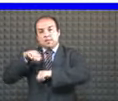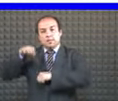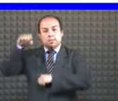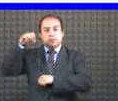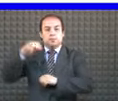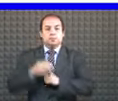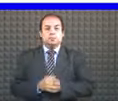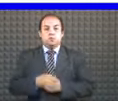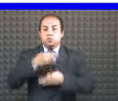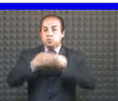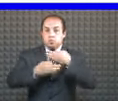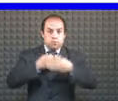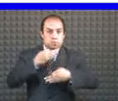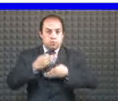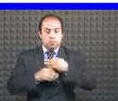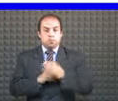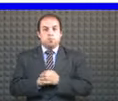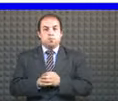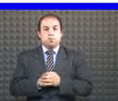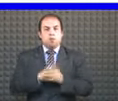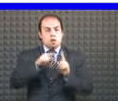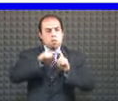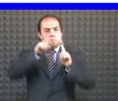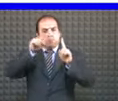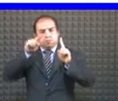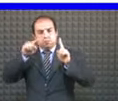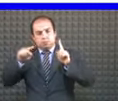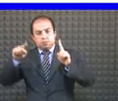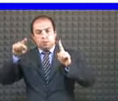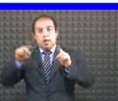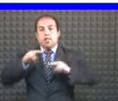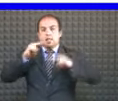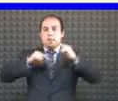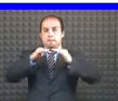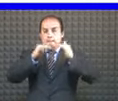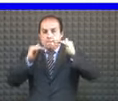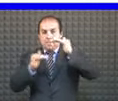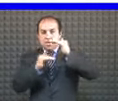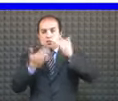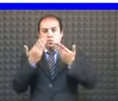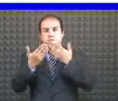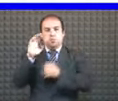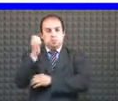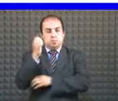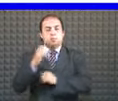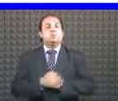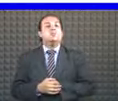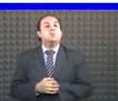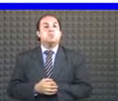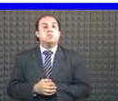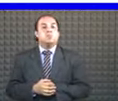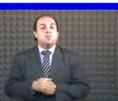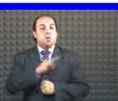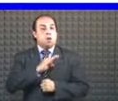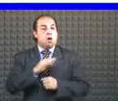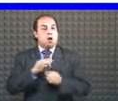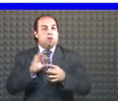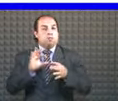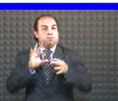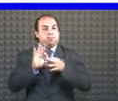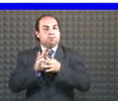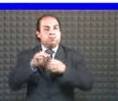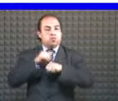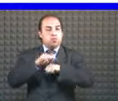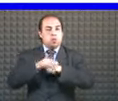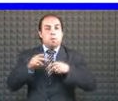general, todos también con inflexiones y a niveles más bajos que los que llegamos a tener en enero. Tal vez se pueden ajustar un poco los números conforme más gente